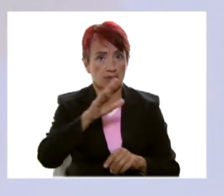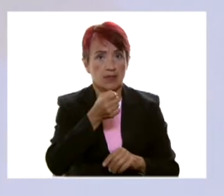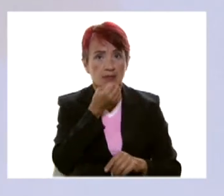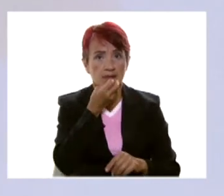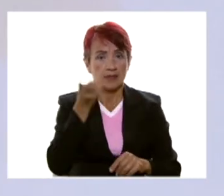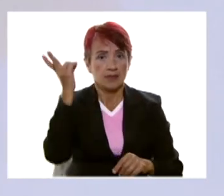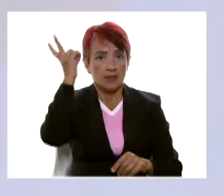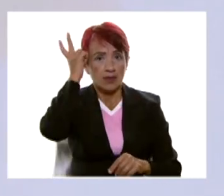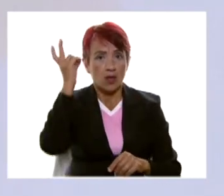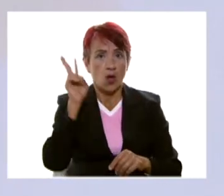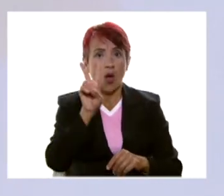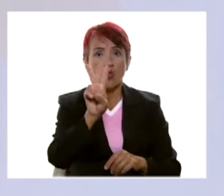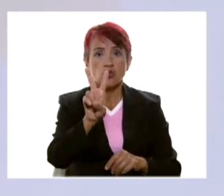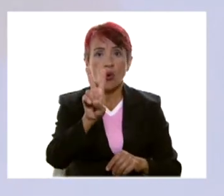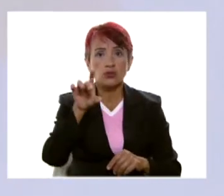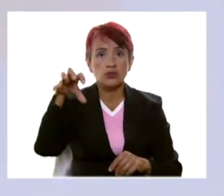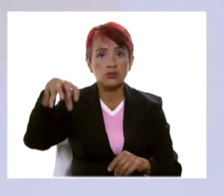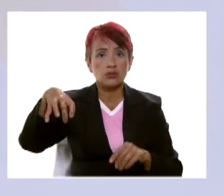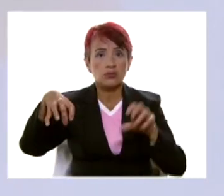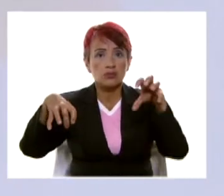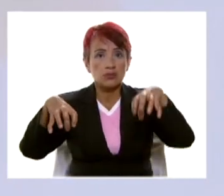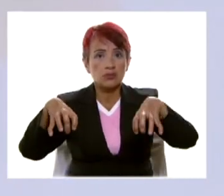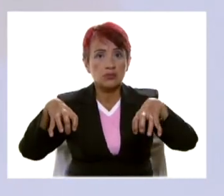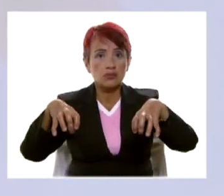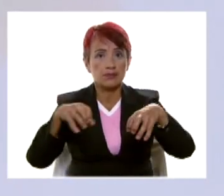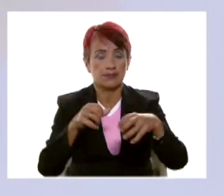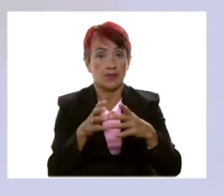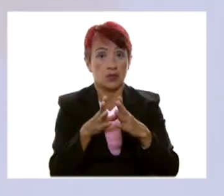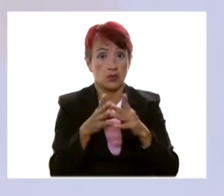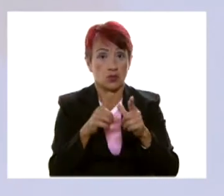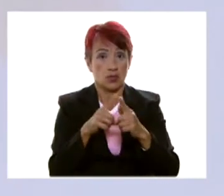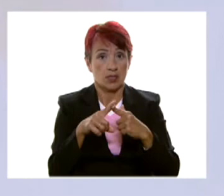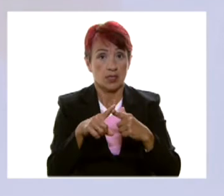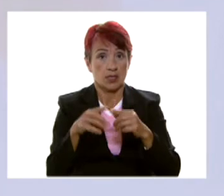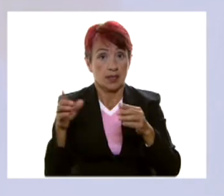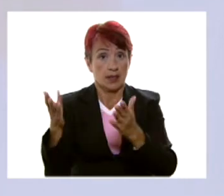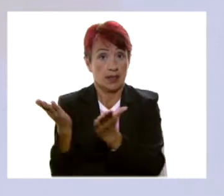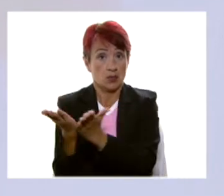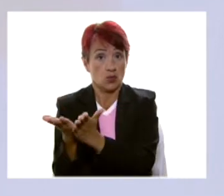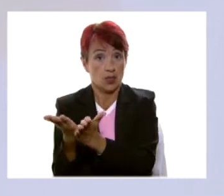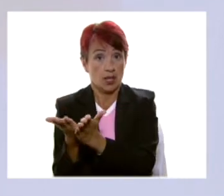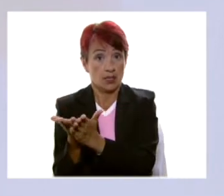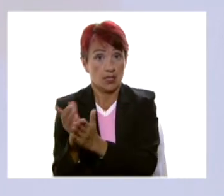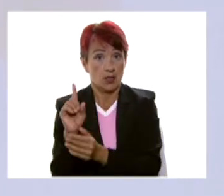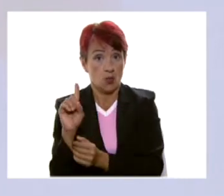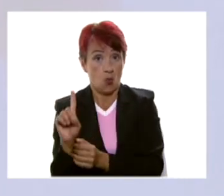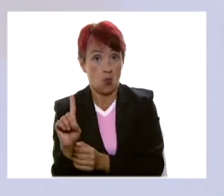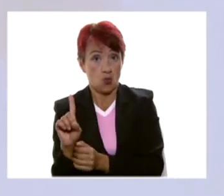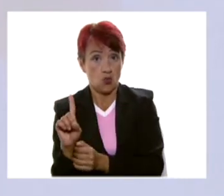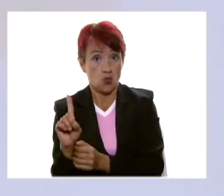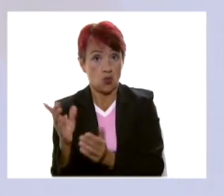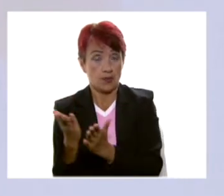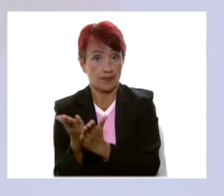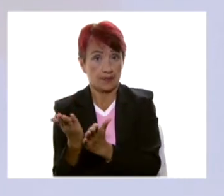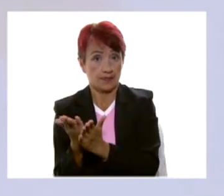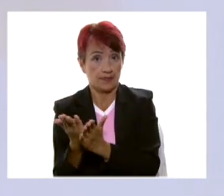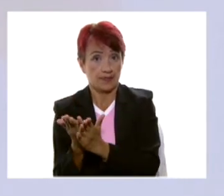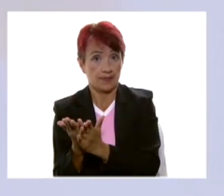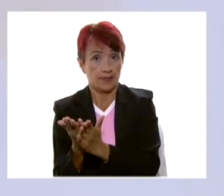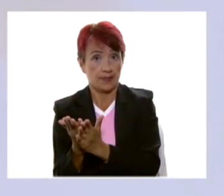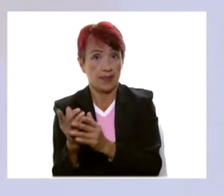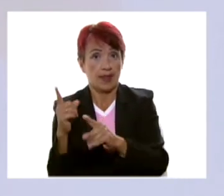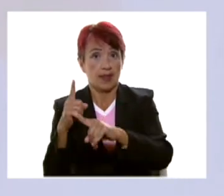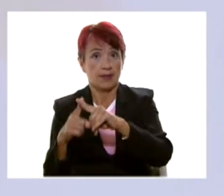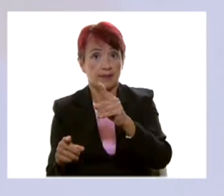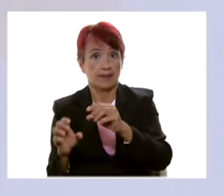se agrupan en dos subsistemas deportivos. El subsistema estudiantil, por estar cursando estudios de